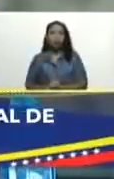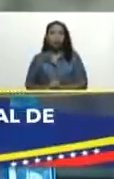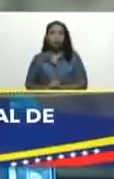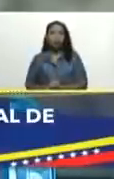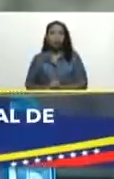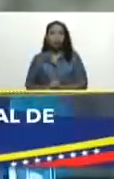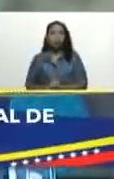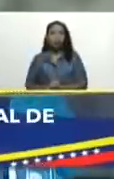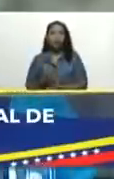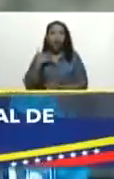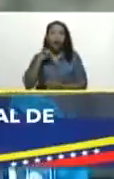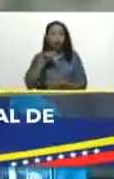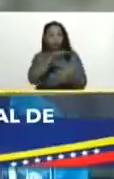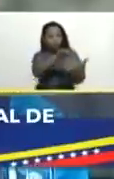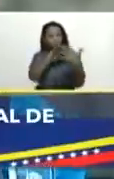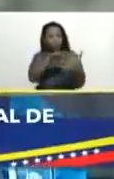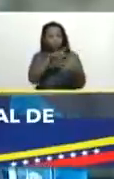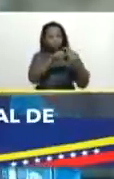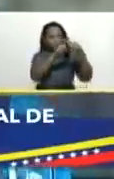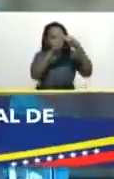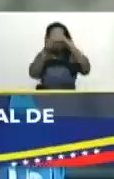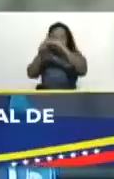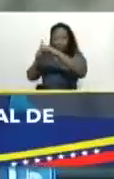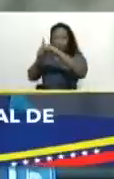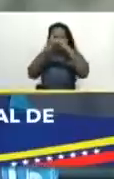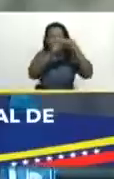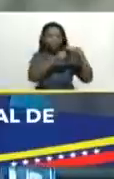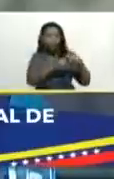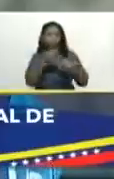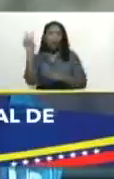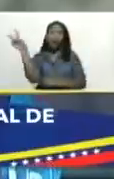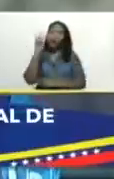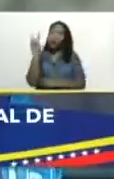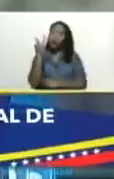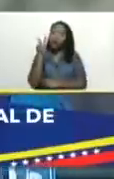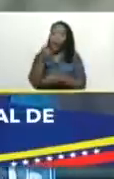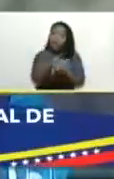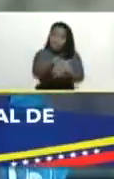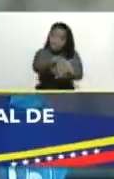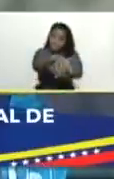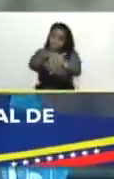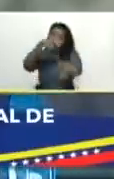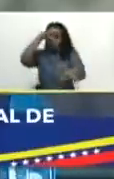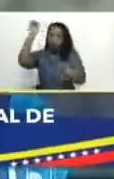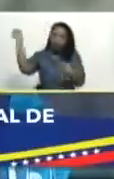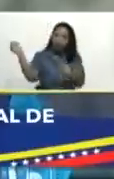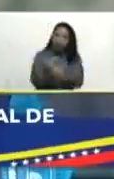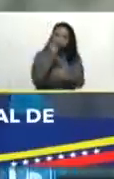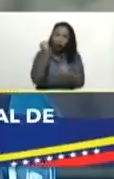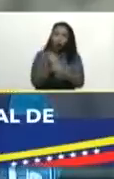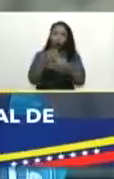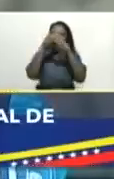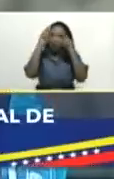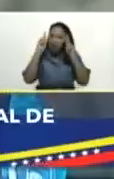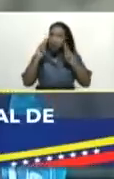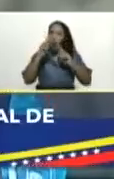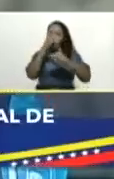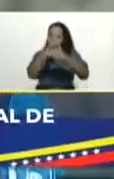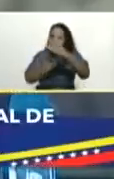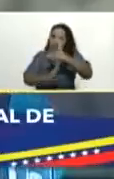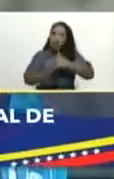Tenemos una batalla casada entre la Venezuela mayoritaria, de trabajo, de bien, de